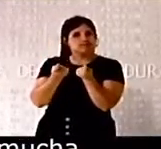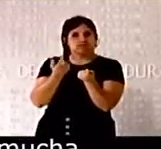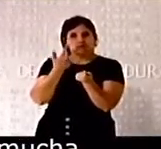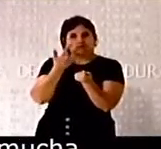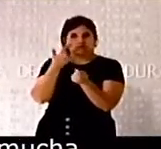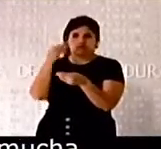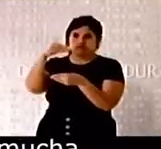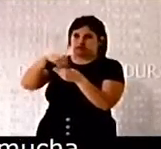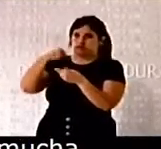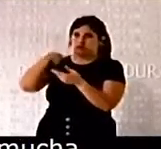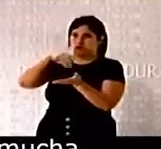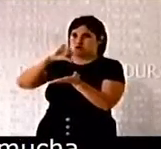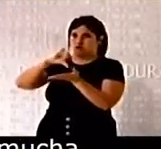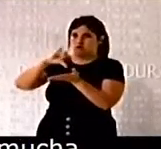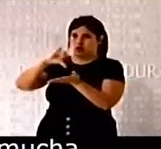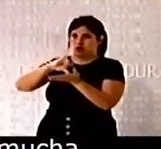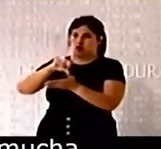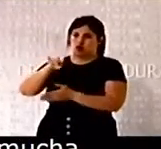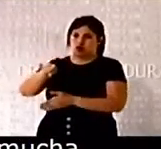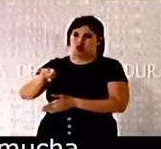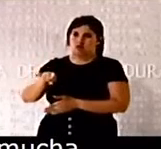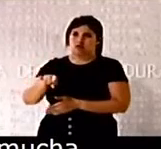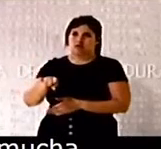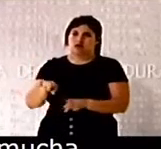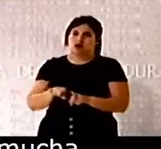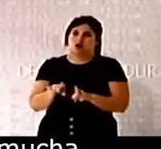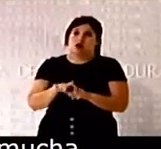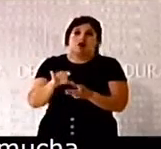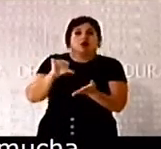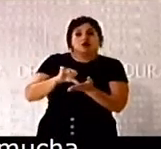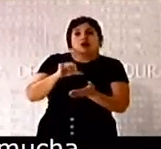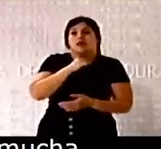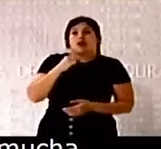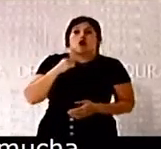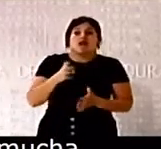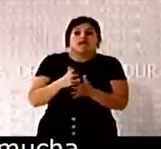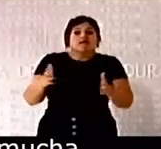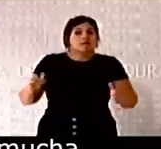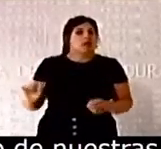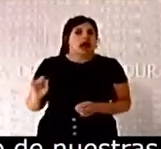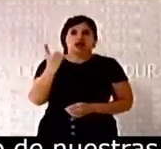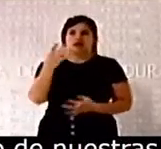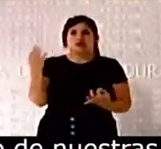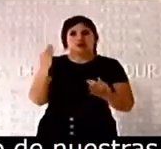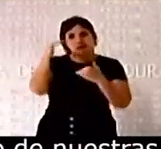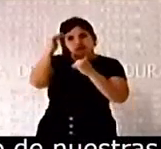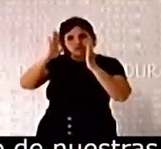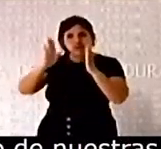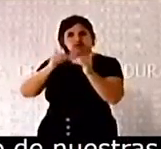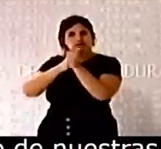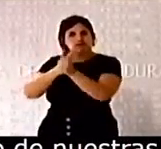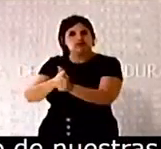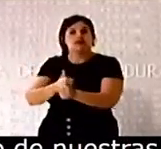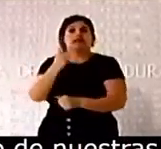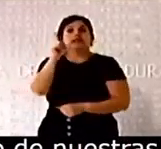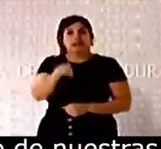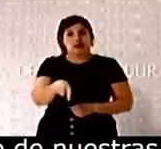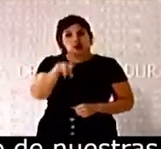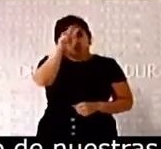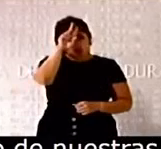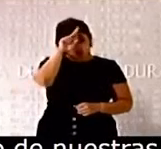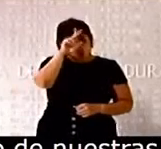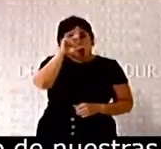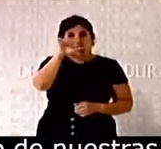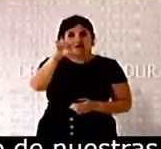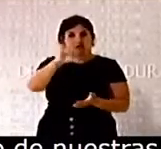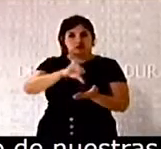dentro de nuestras ciudades, es la más grande y es sobre la que tenemos que estar encima, ¿no? Y nos preocupan también localidades